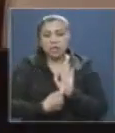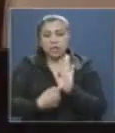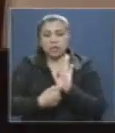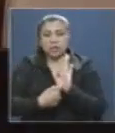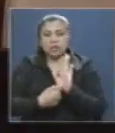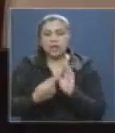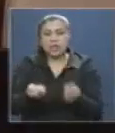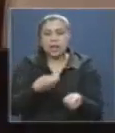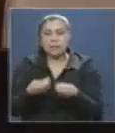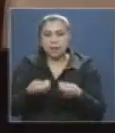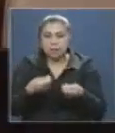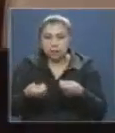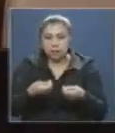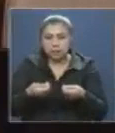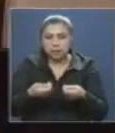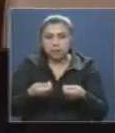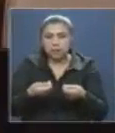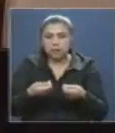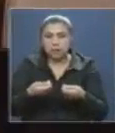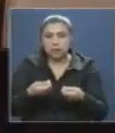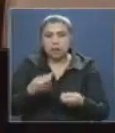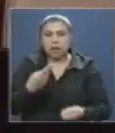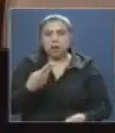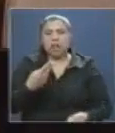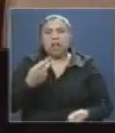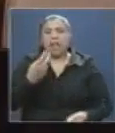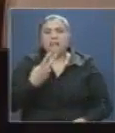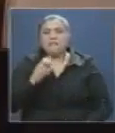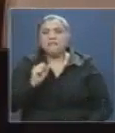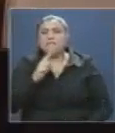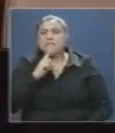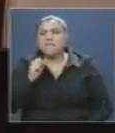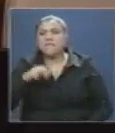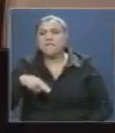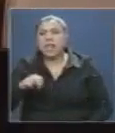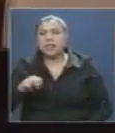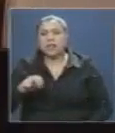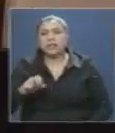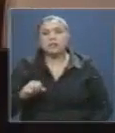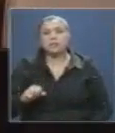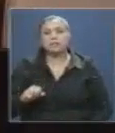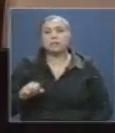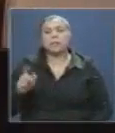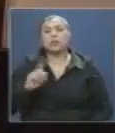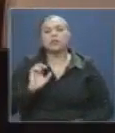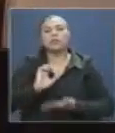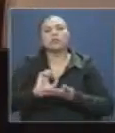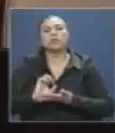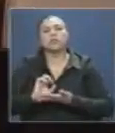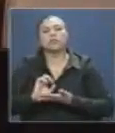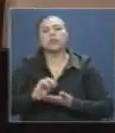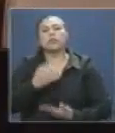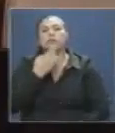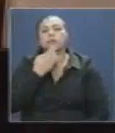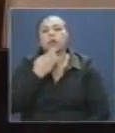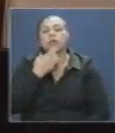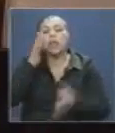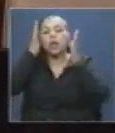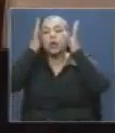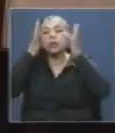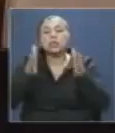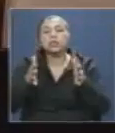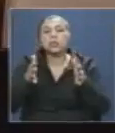mercado. Es decir, el Leviatán hoy no solo potencialmente el Estado, también es la